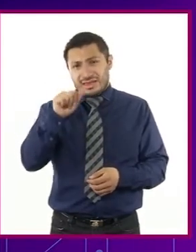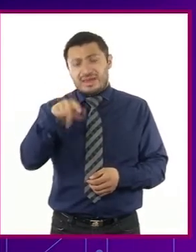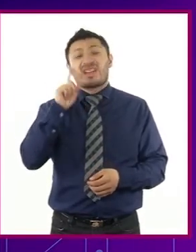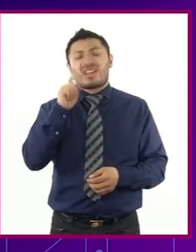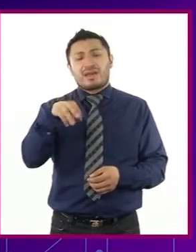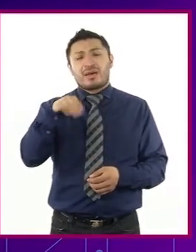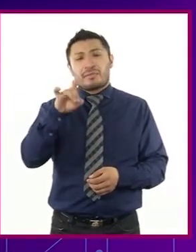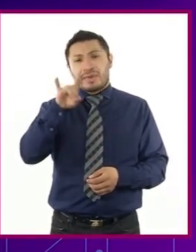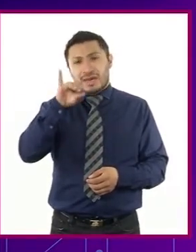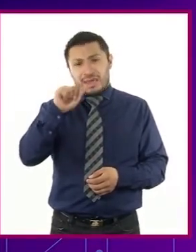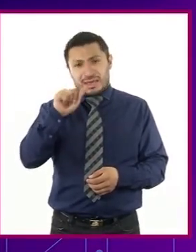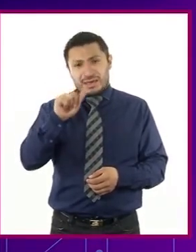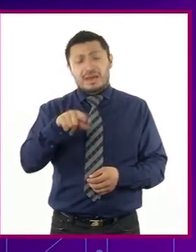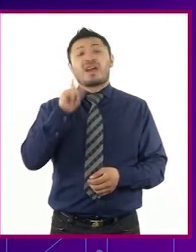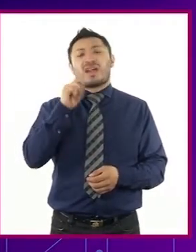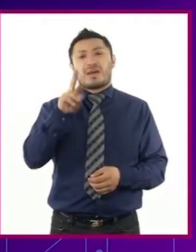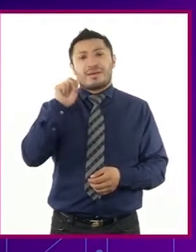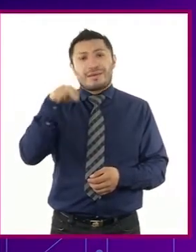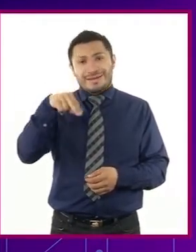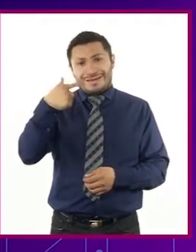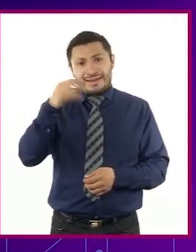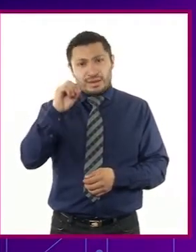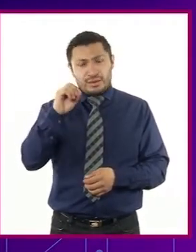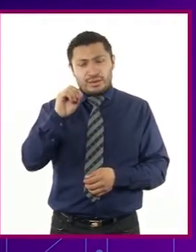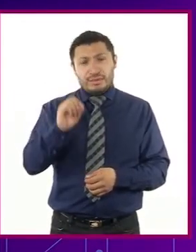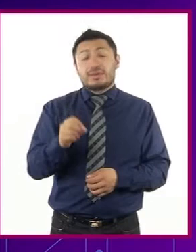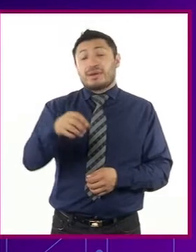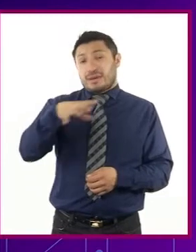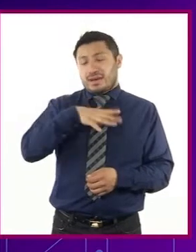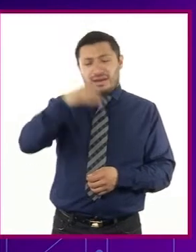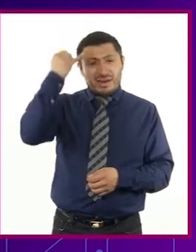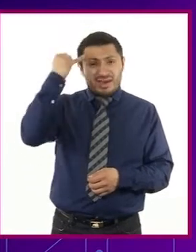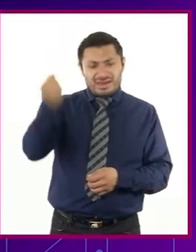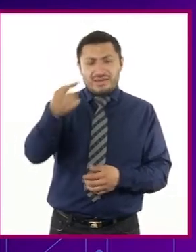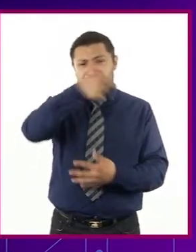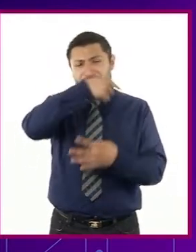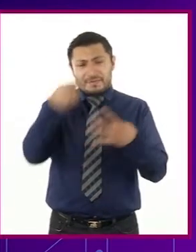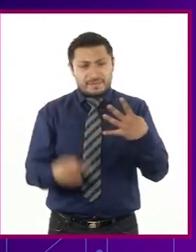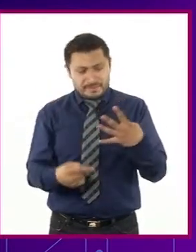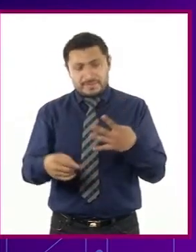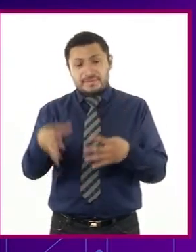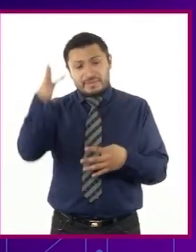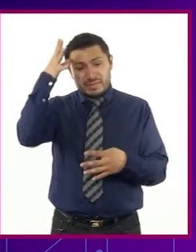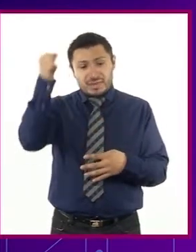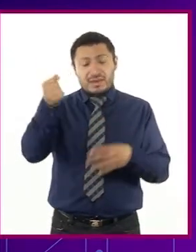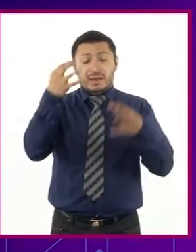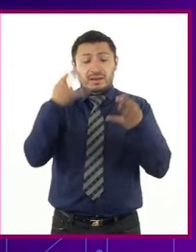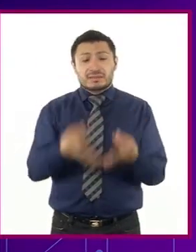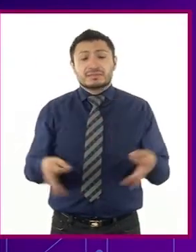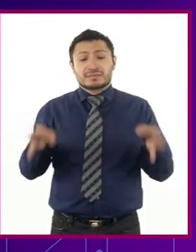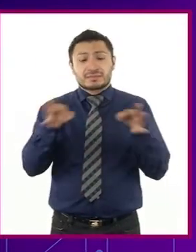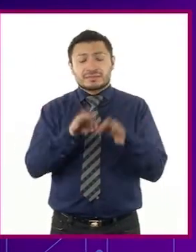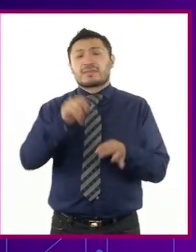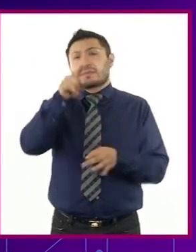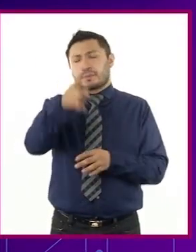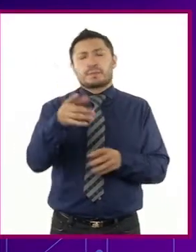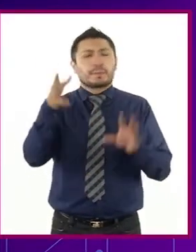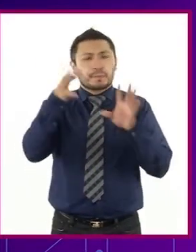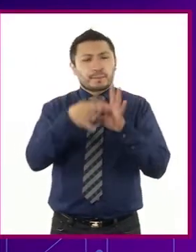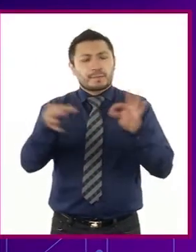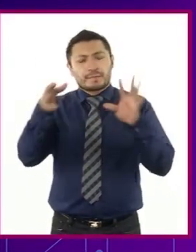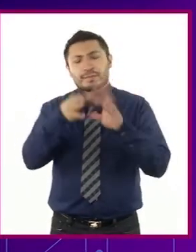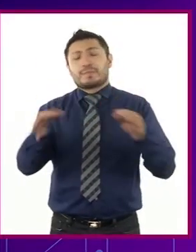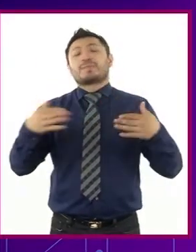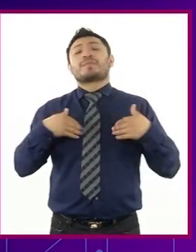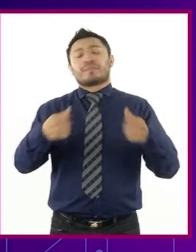media? ¿Qué es el rango? Tener una noción de estos conceptos es importante para describir y comprender